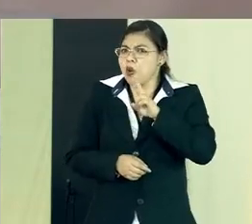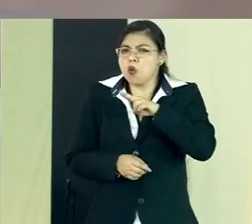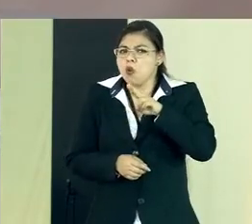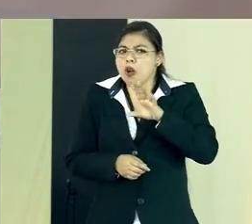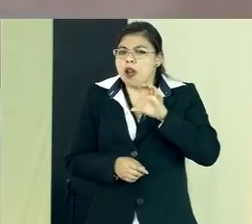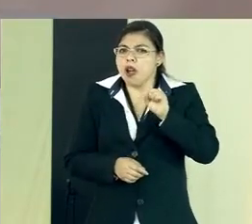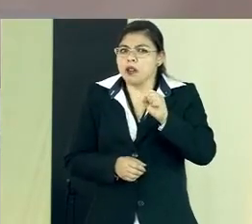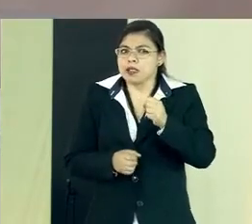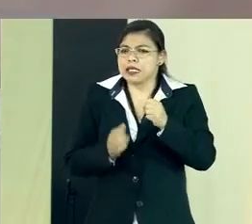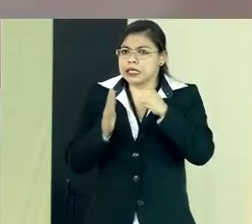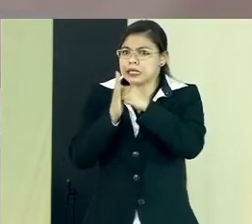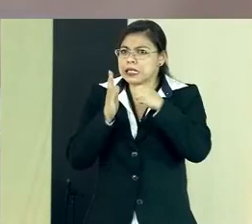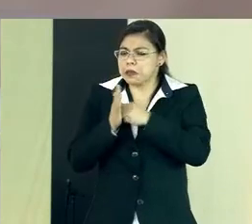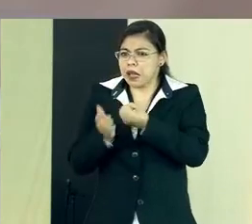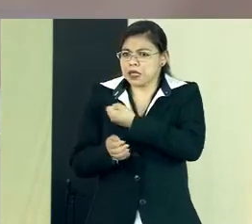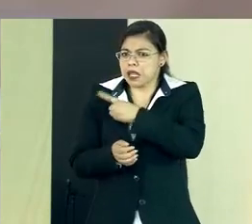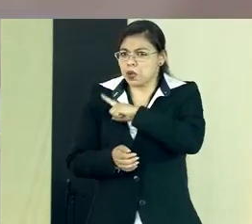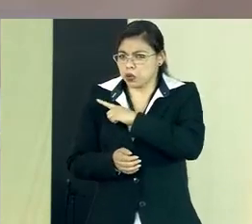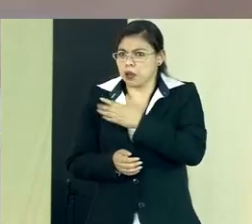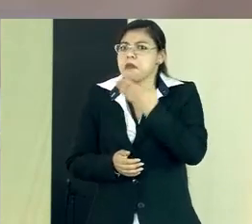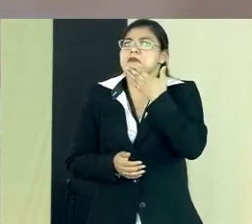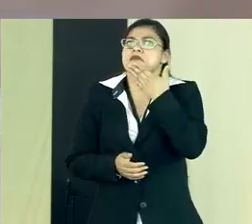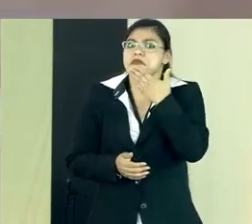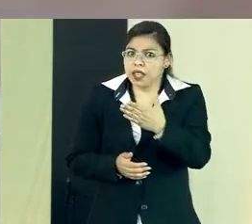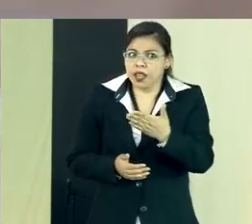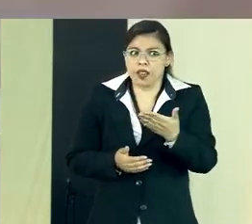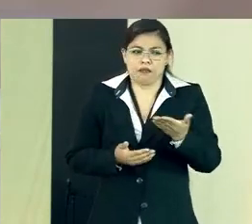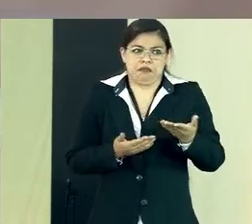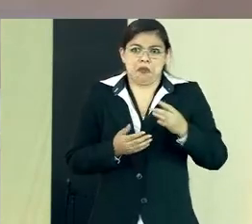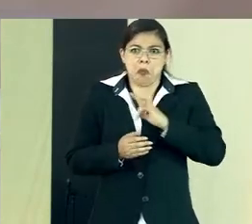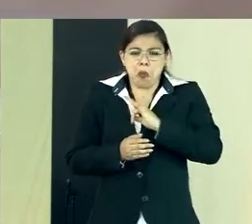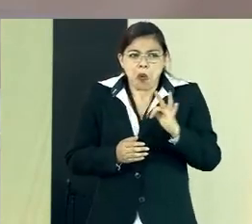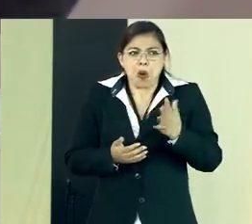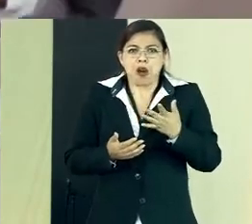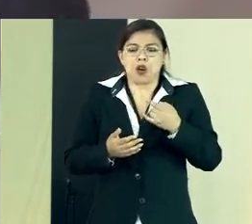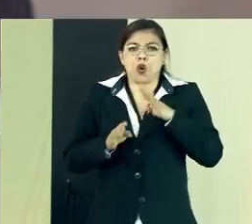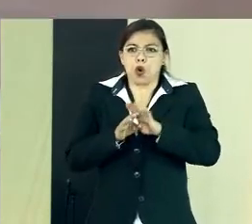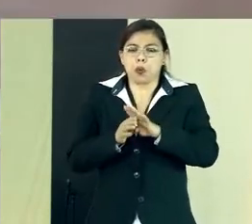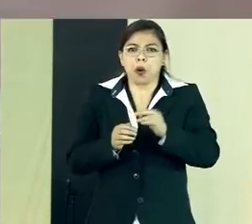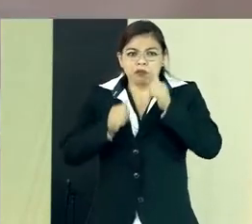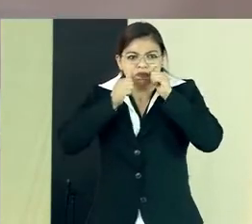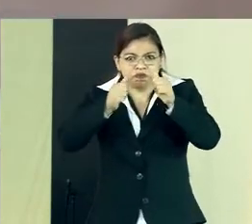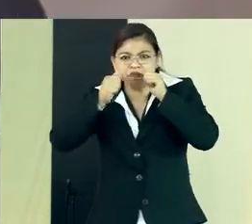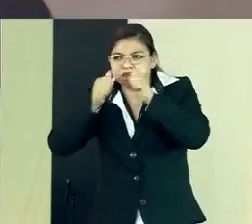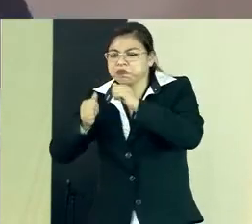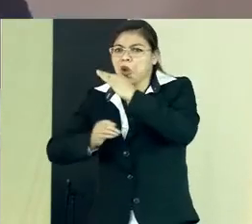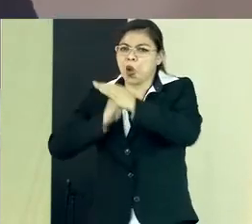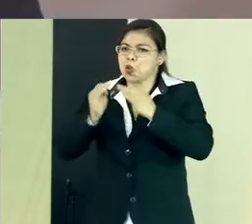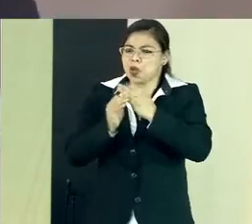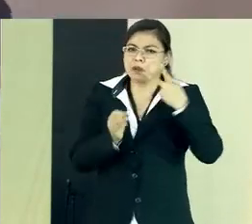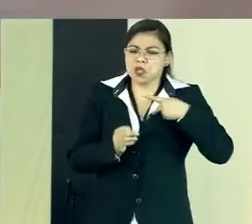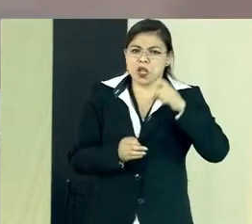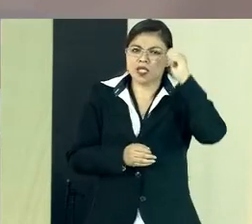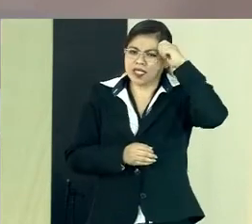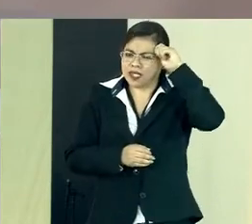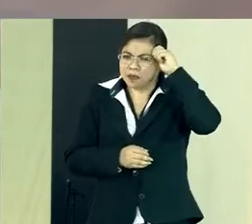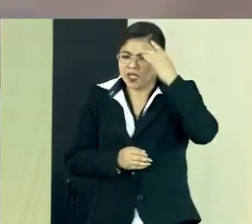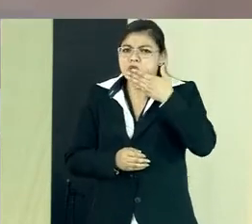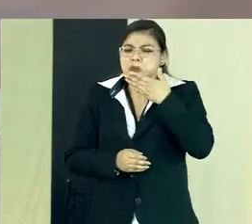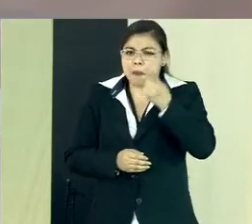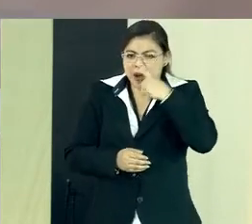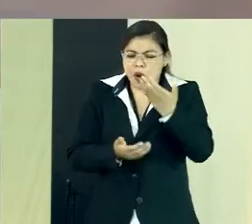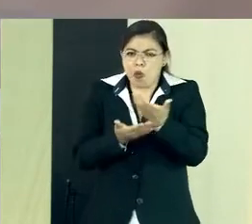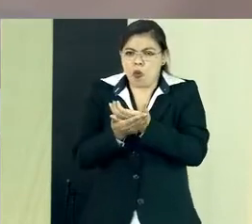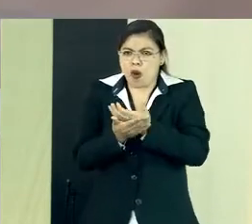un sistema de salud completamente competente que permitiera tener una cobertura universal de servicios no solamente